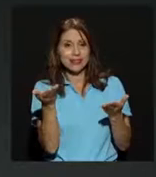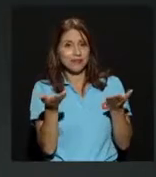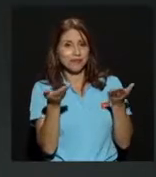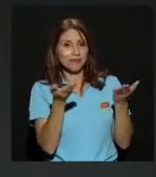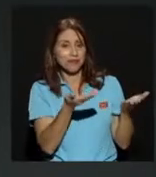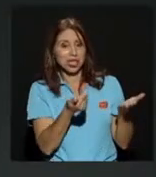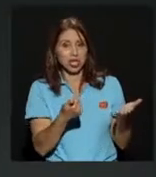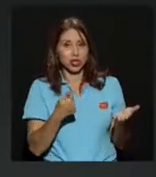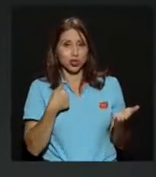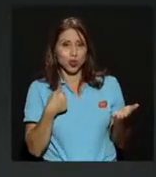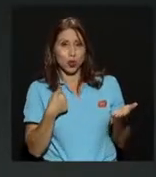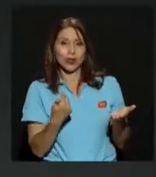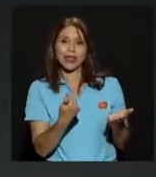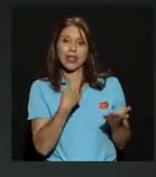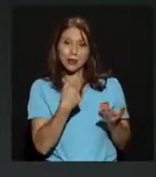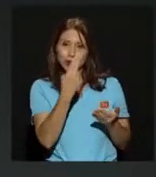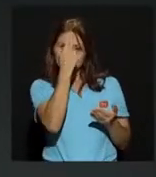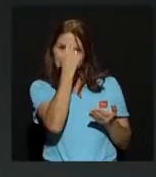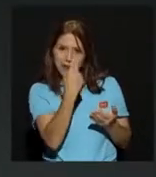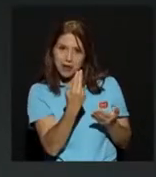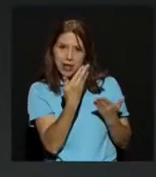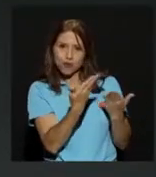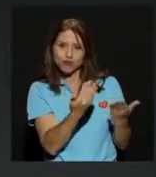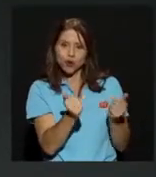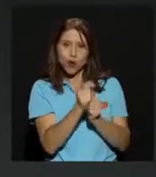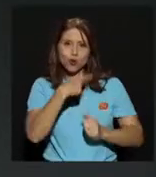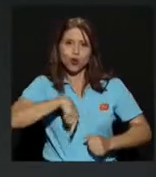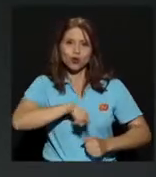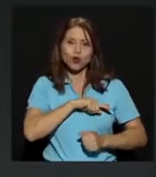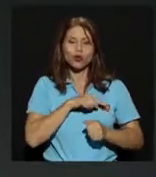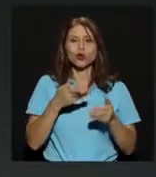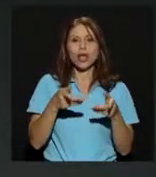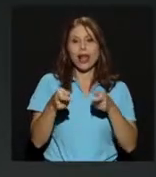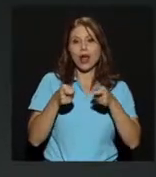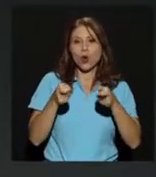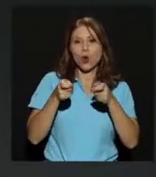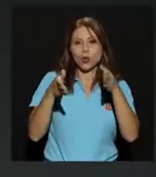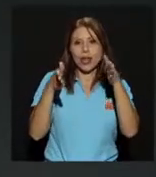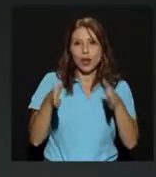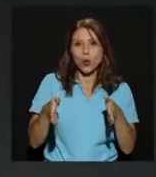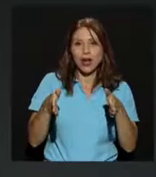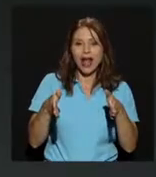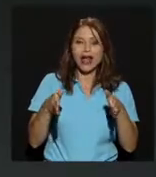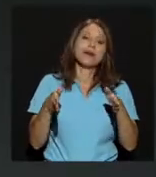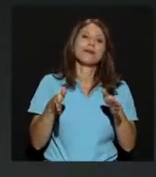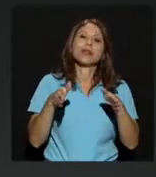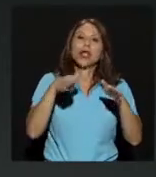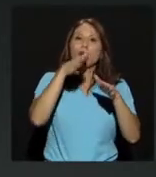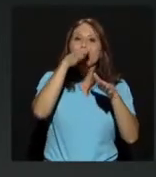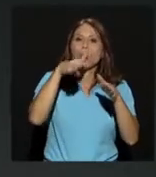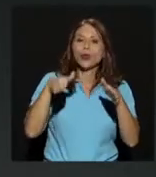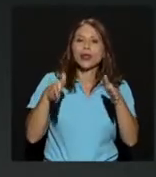y yo el privilegio de tener con nosotros a la contralora general de la república quién